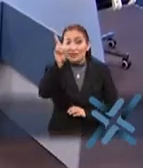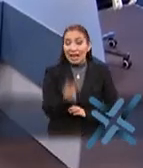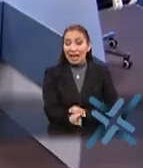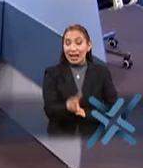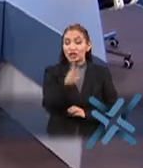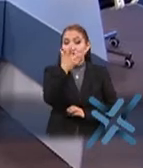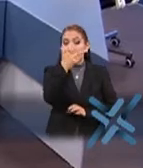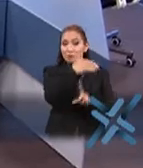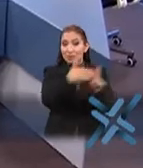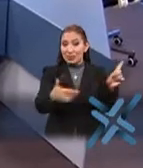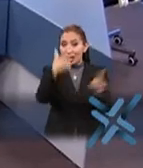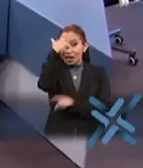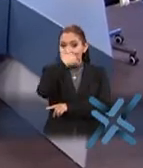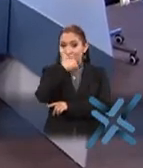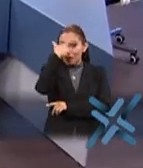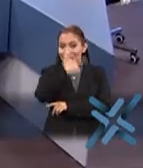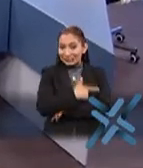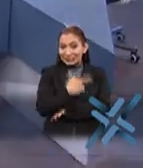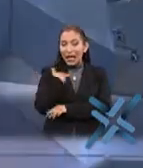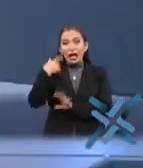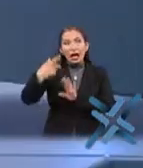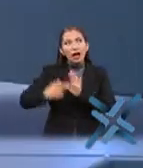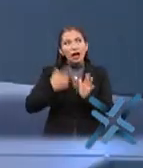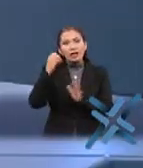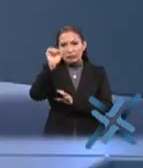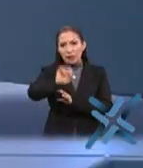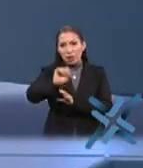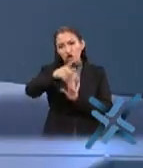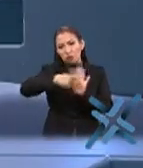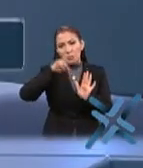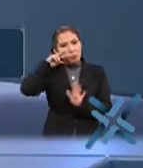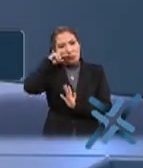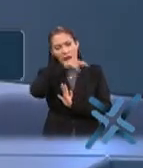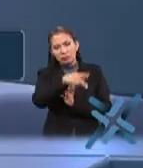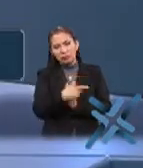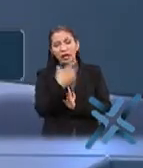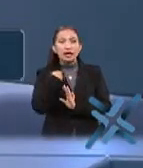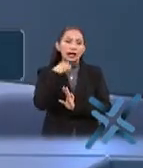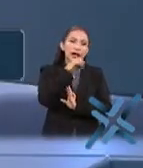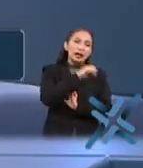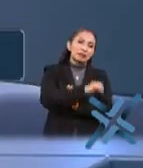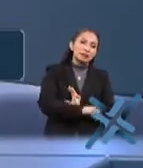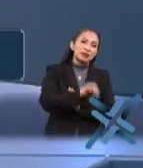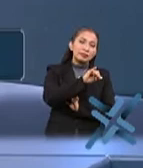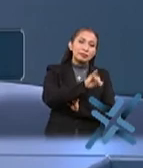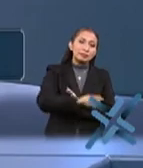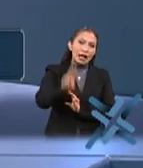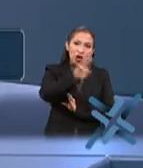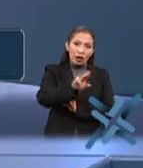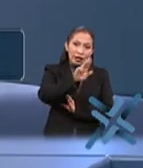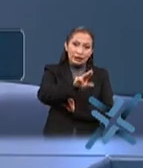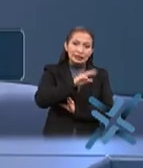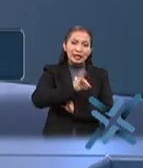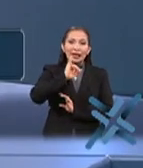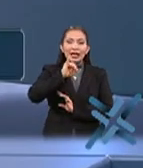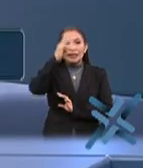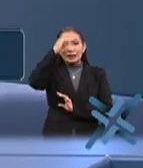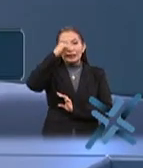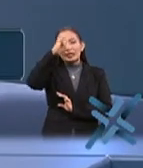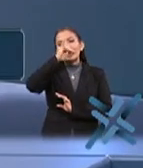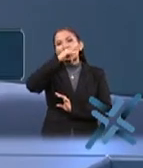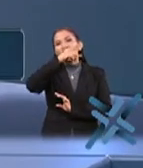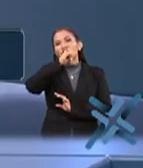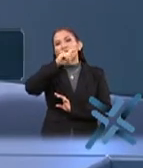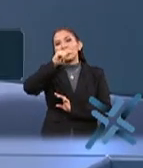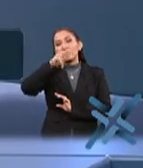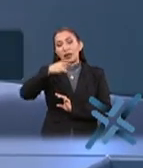las 8:30 de la noche. Tiene repeticiones los sábados, los domingos y los miércoles en Ingenio TV y Aprende TV. Y bueno,